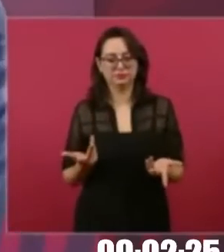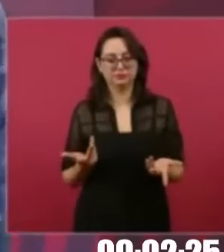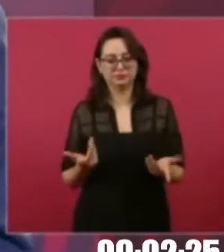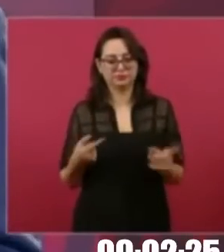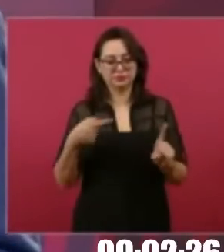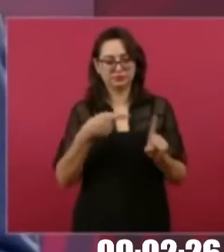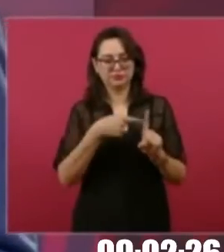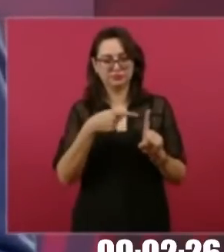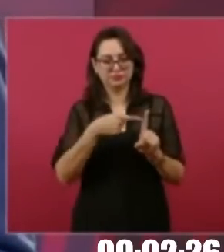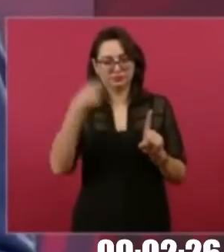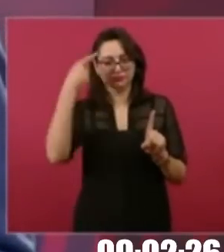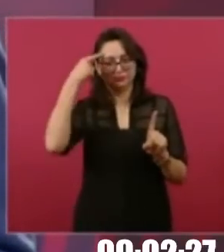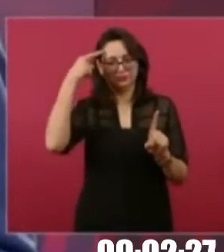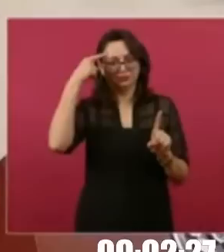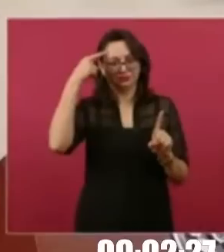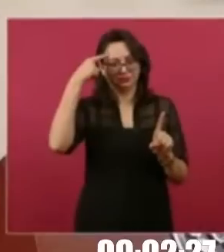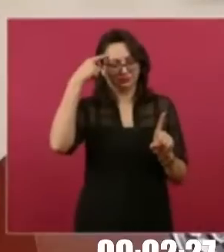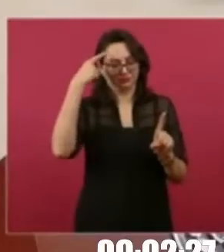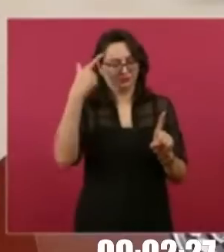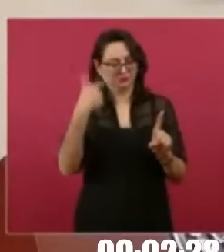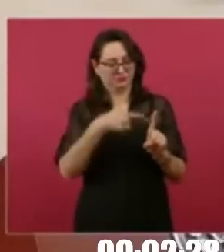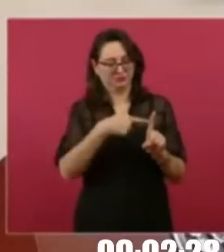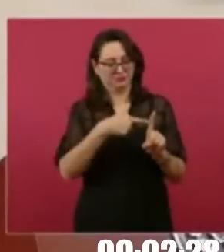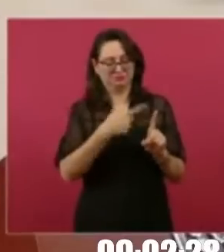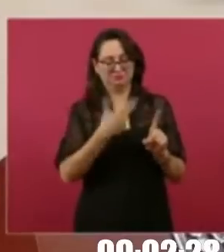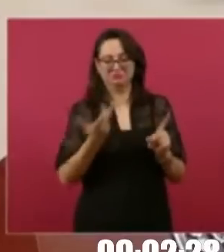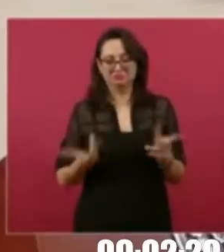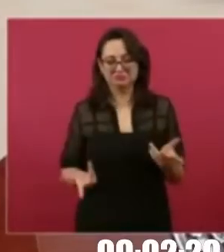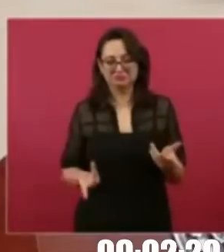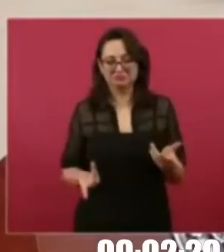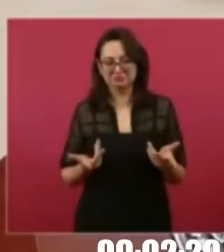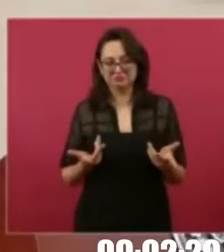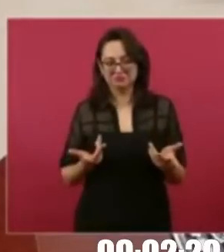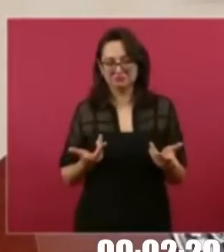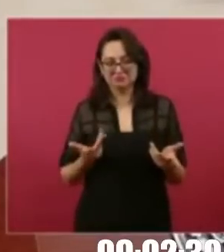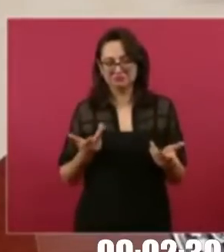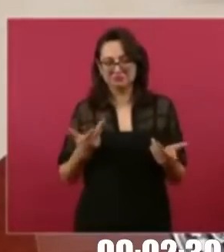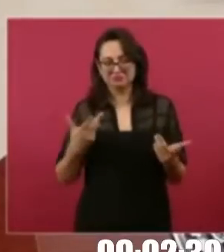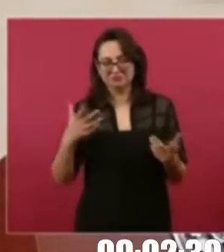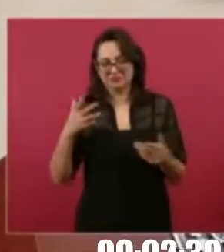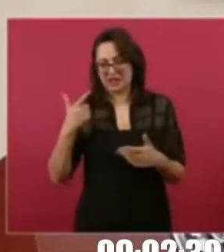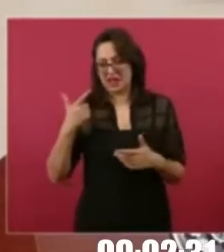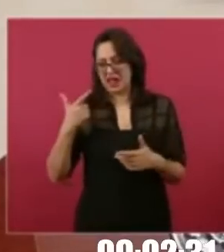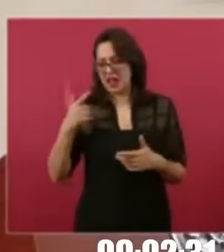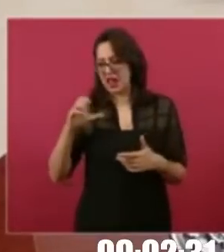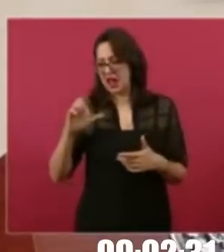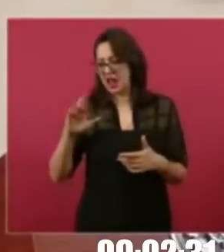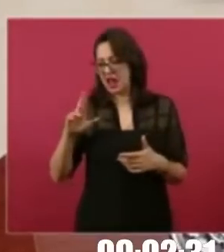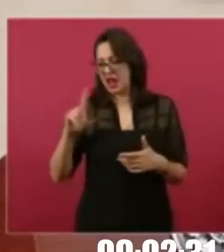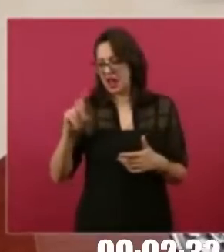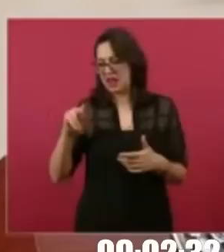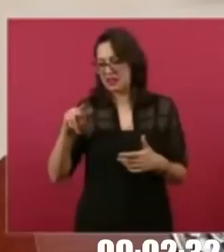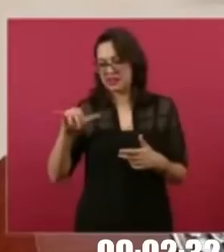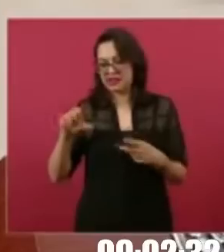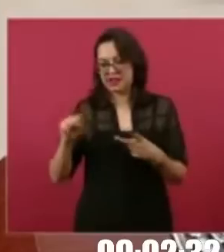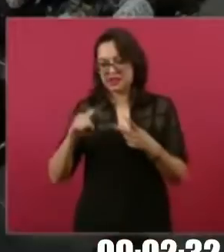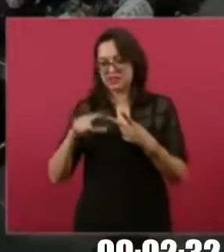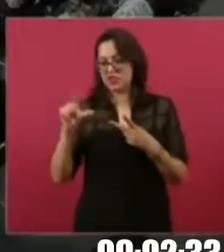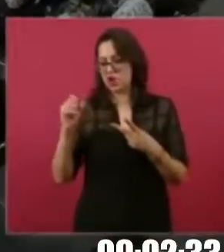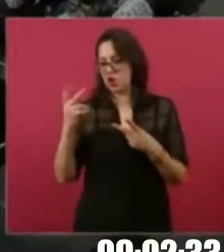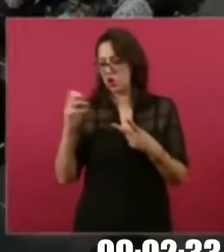el pensamiento Revolucionario con el pensamiento del General Cárdenas con el pensamiento de Adolfo López